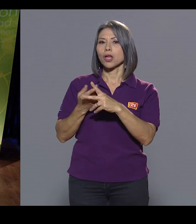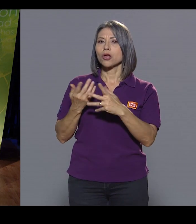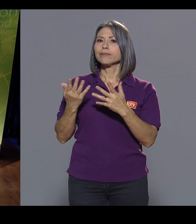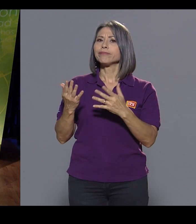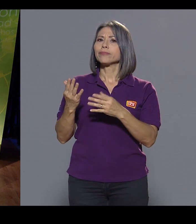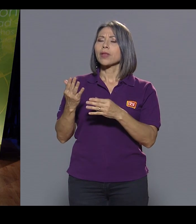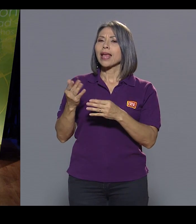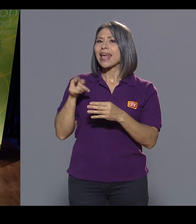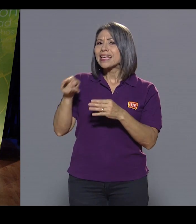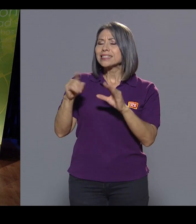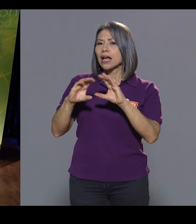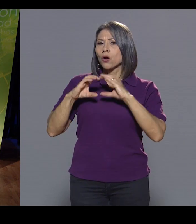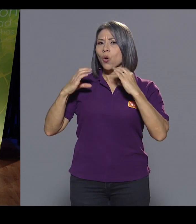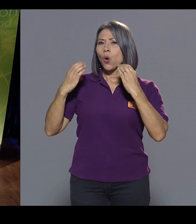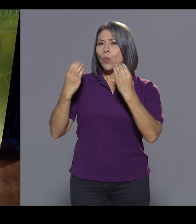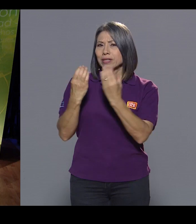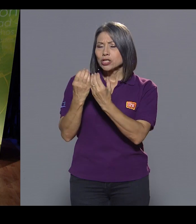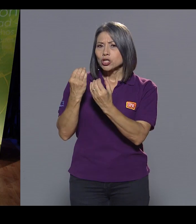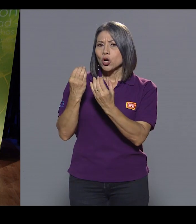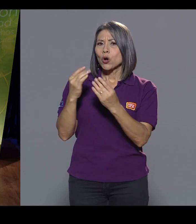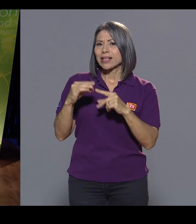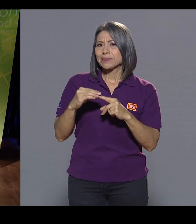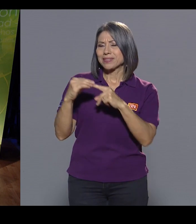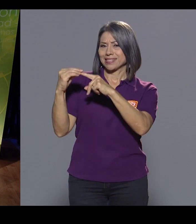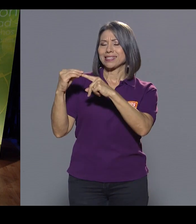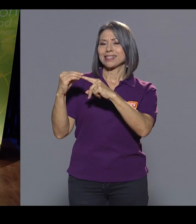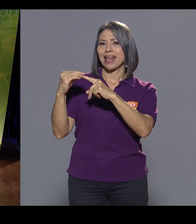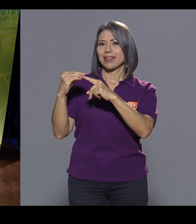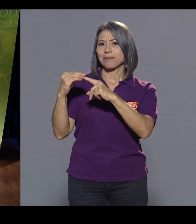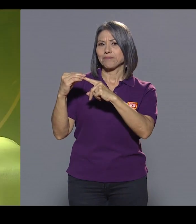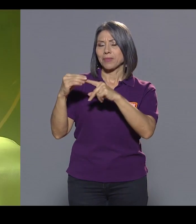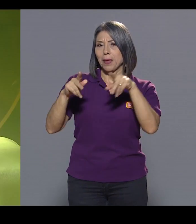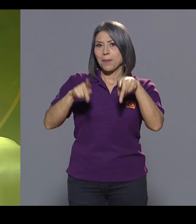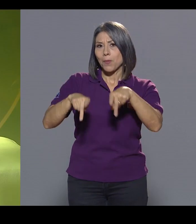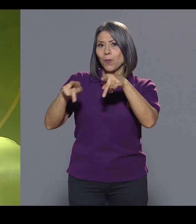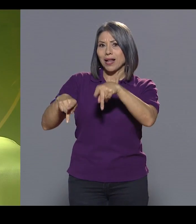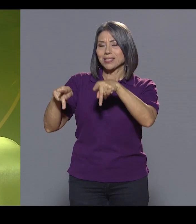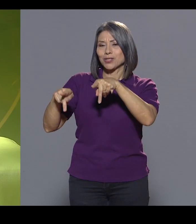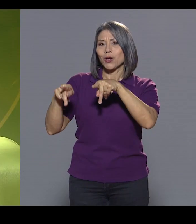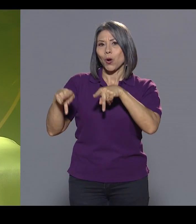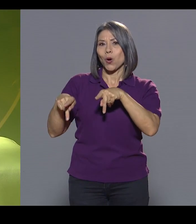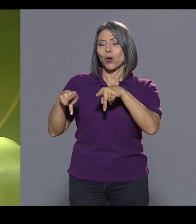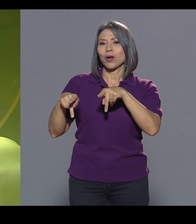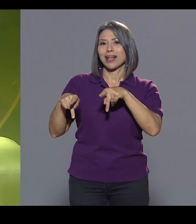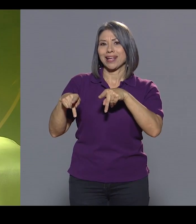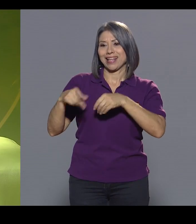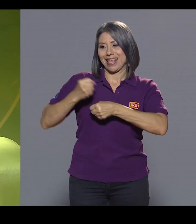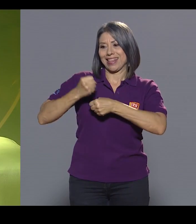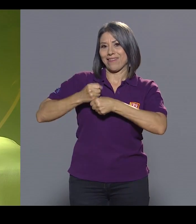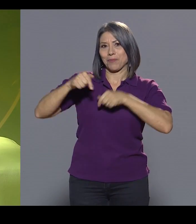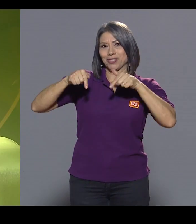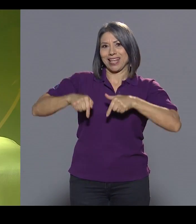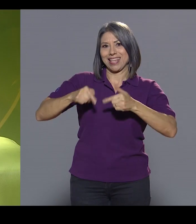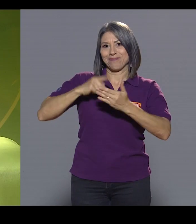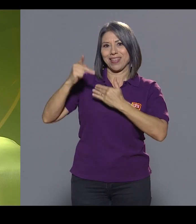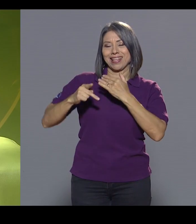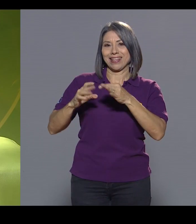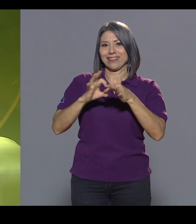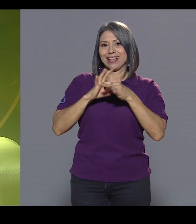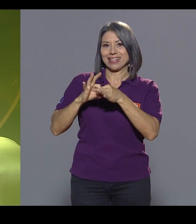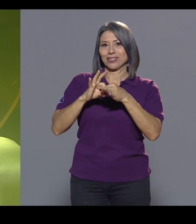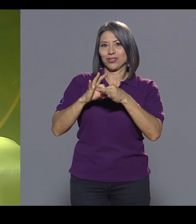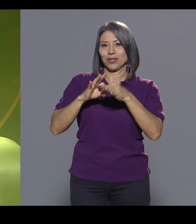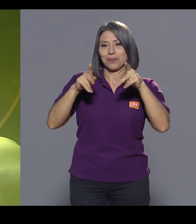¿cómo funciona esta comisión, verdad, especializada en la población justamente con la que trabajamos aquí en Nexos, que es la población